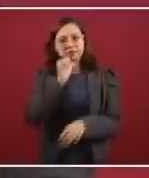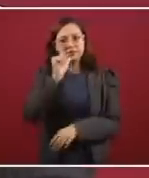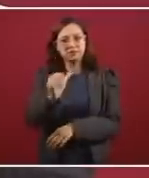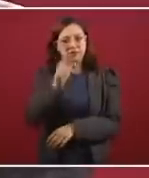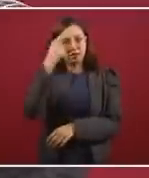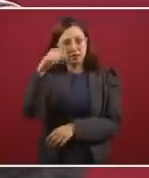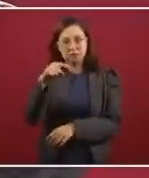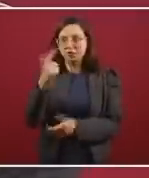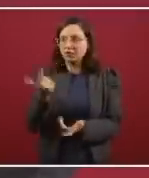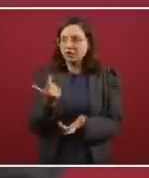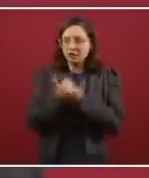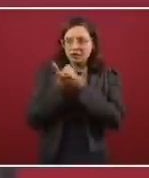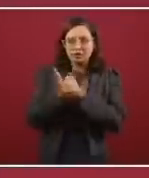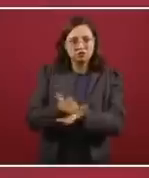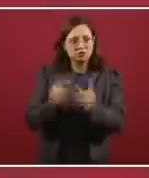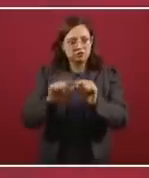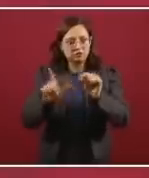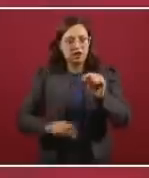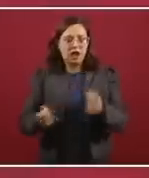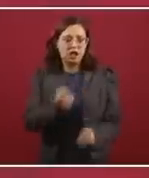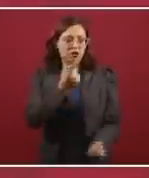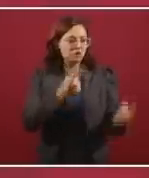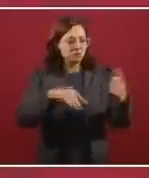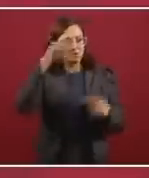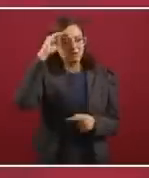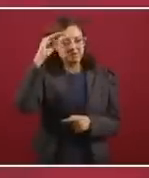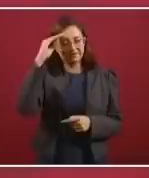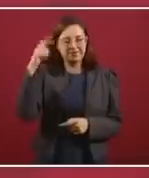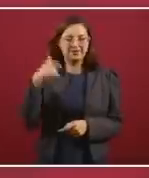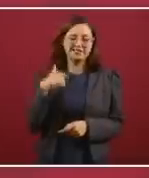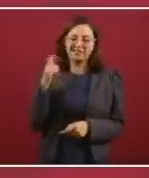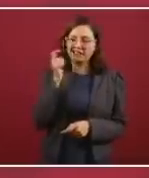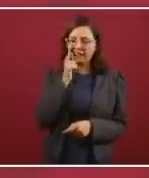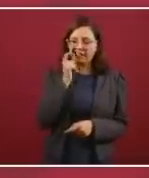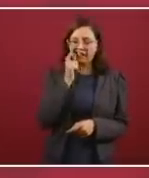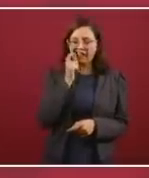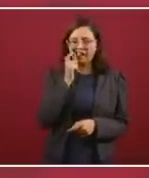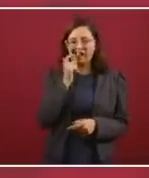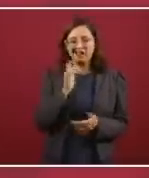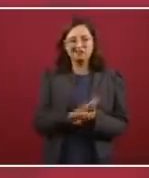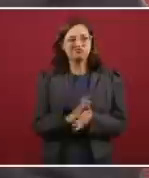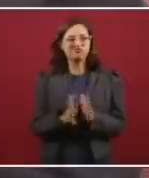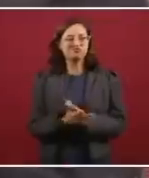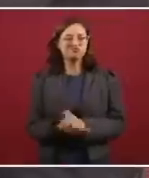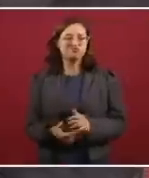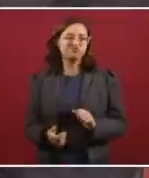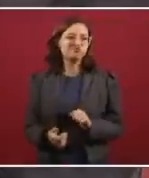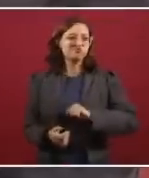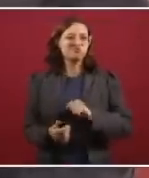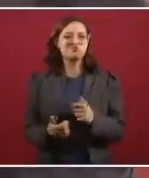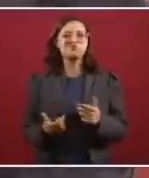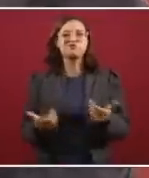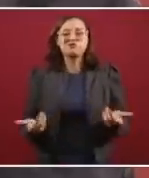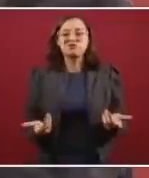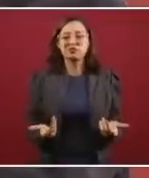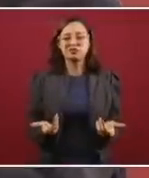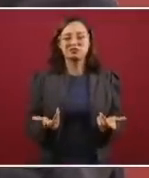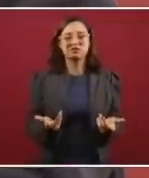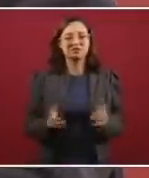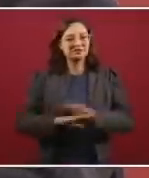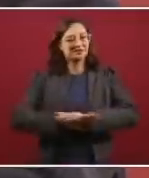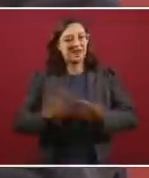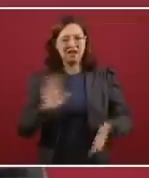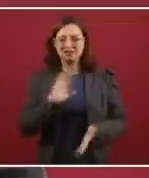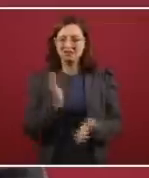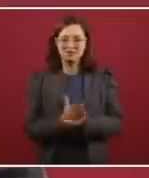ayudar. ¿Y qué? Se creen muy vivillos, son muy influyentes, tiene muchas agarraderas. Ya se acabó